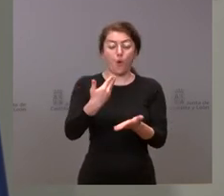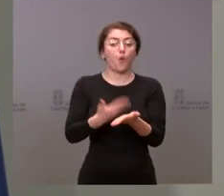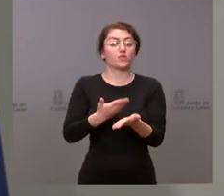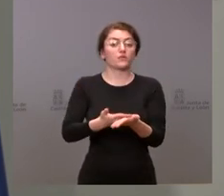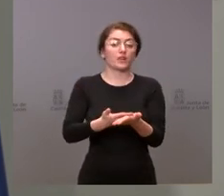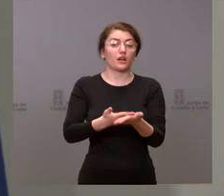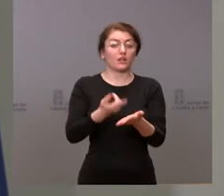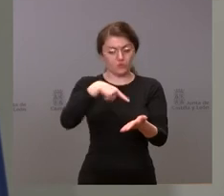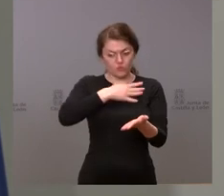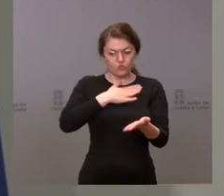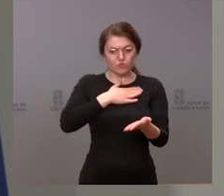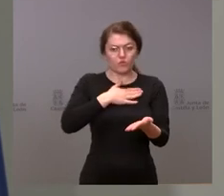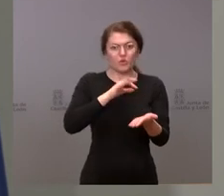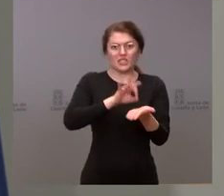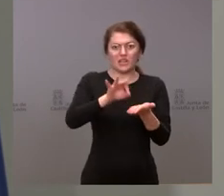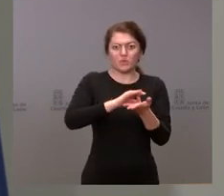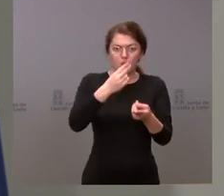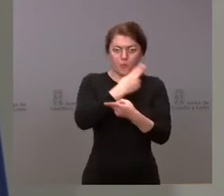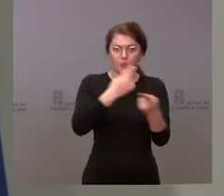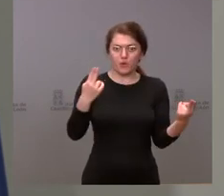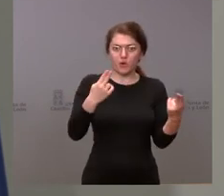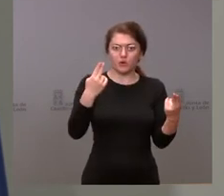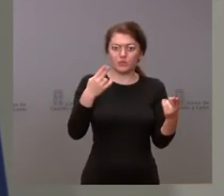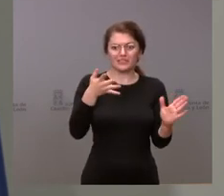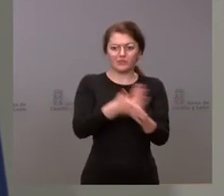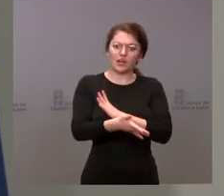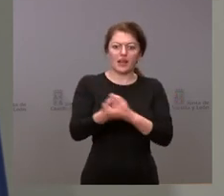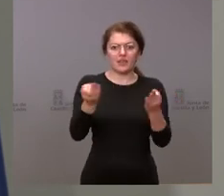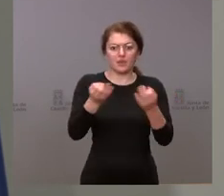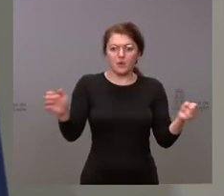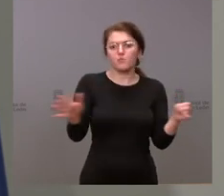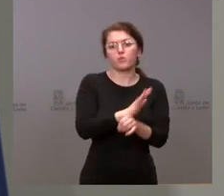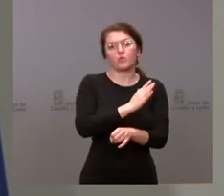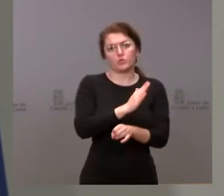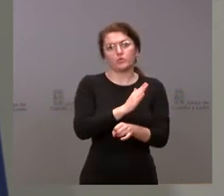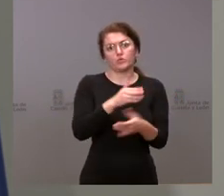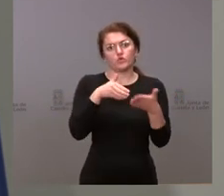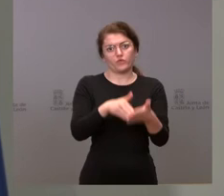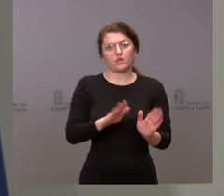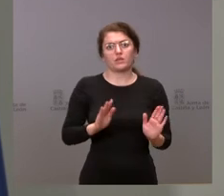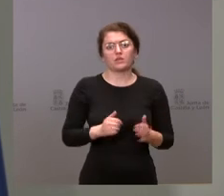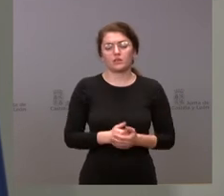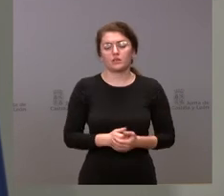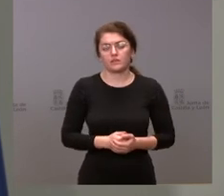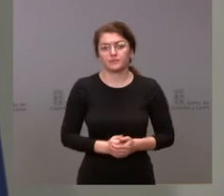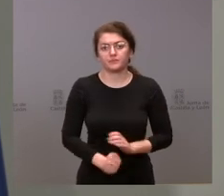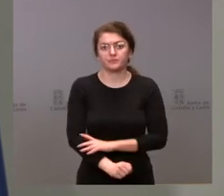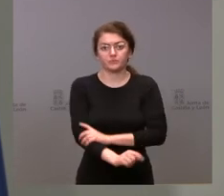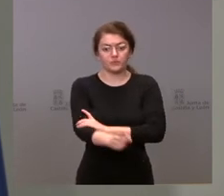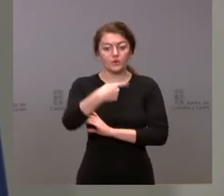circunstancias especiales en las prestaciones o servicios sean suficientemente atendidas cuáles van a ser los siguientes pasos nosotros hemos enviado el informe